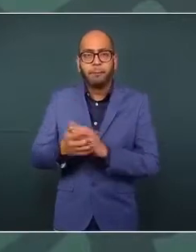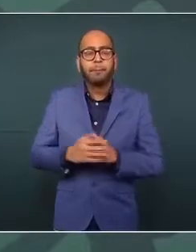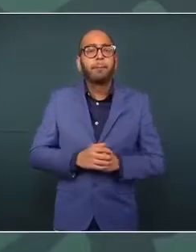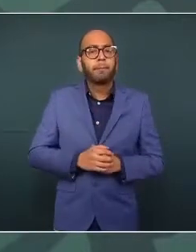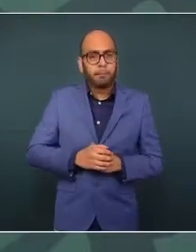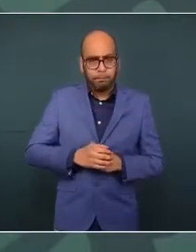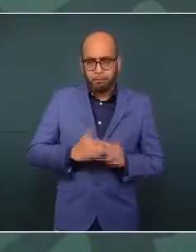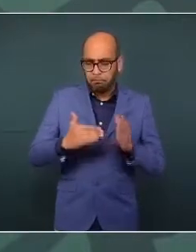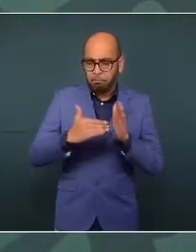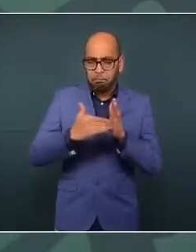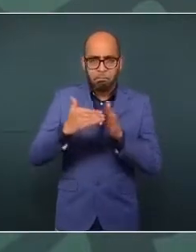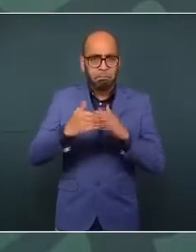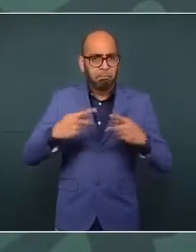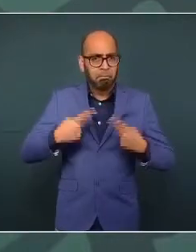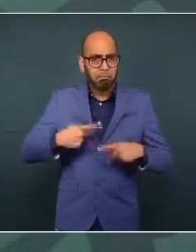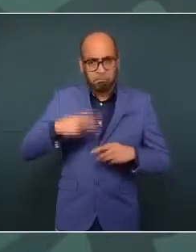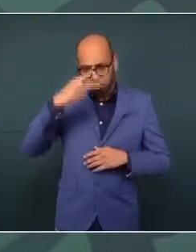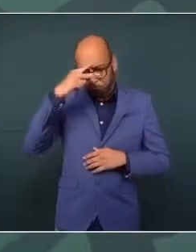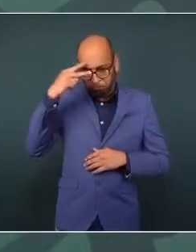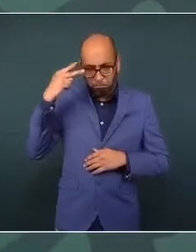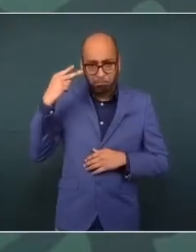millones de mexicanos que desde abajo